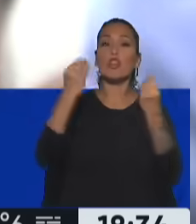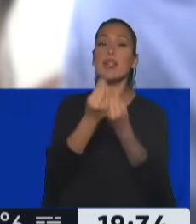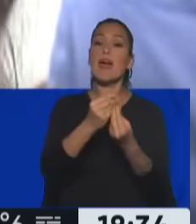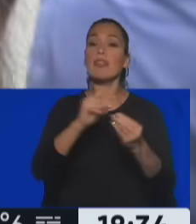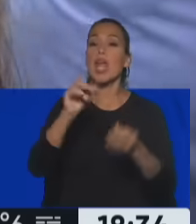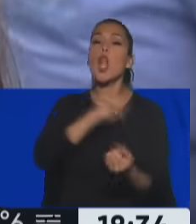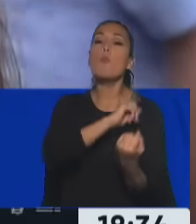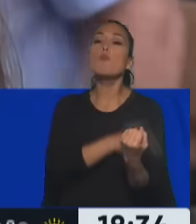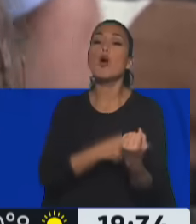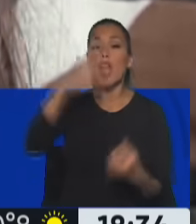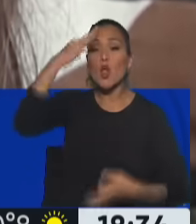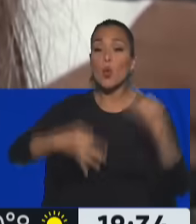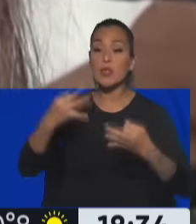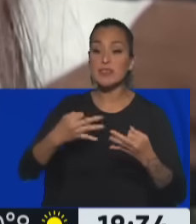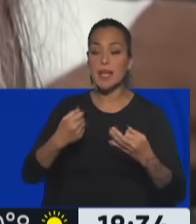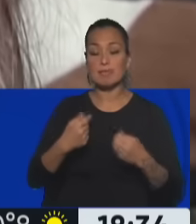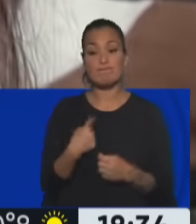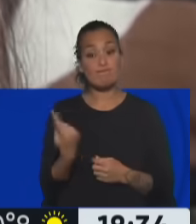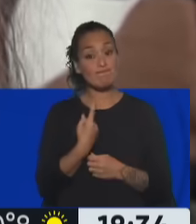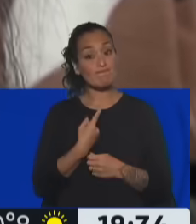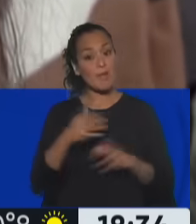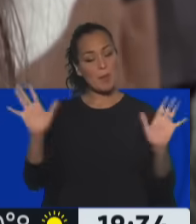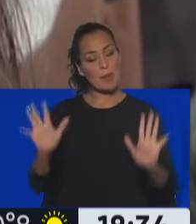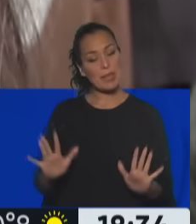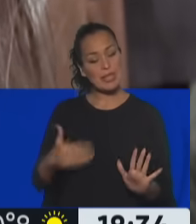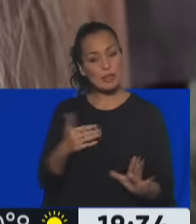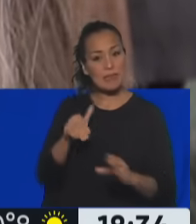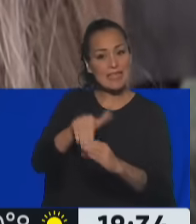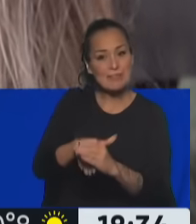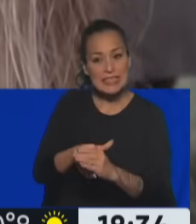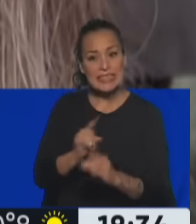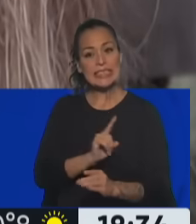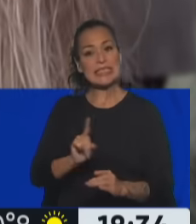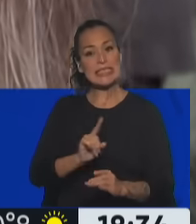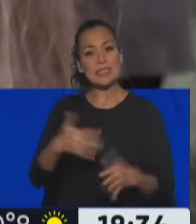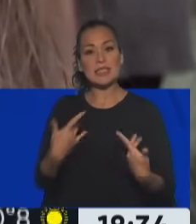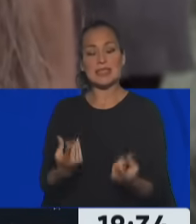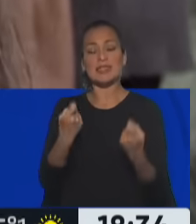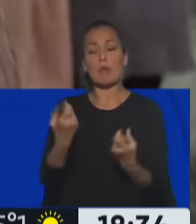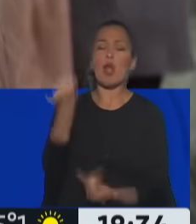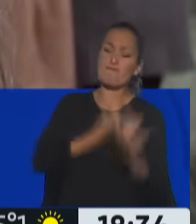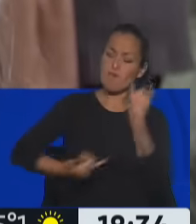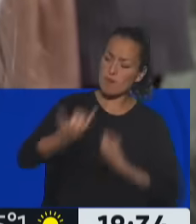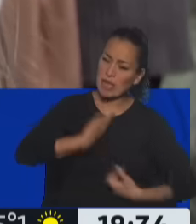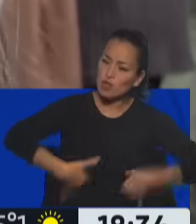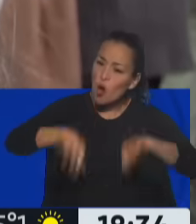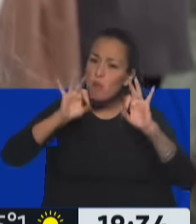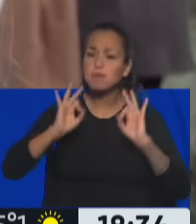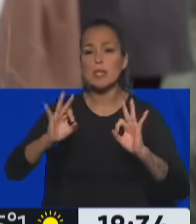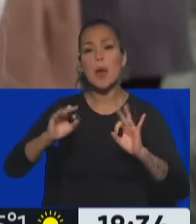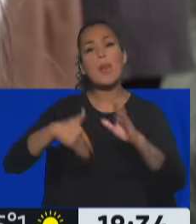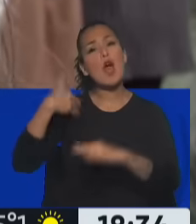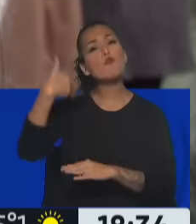No estamos muy preparados para dar nuestro voto. Creo que necesitamos más información. Para